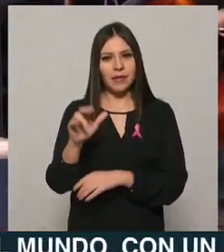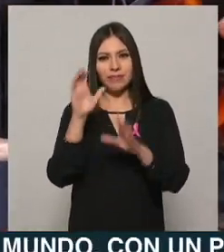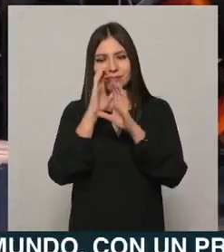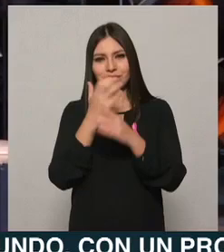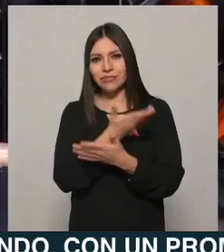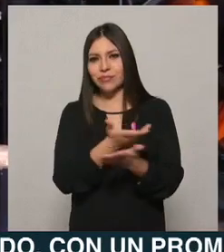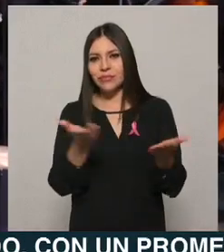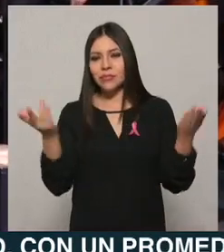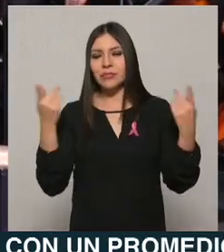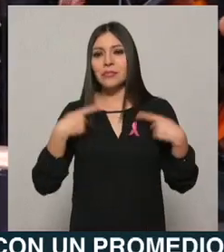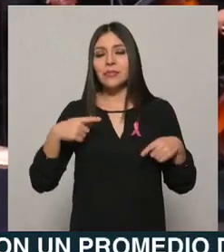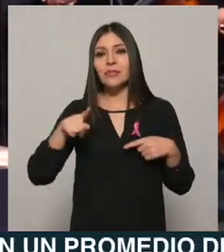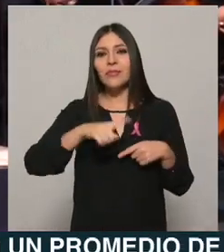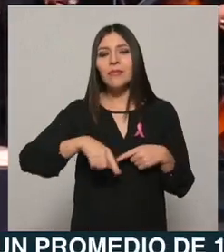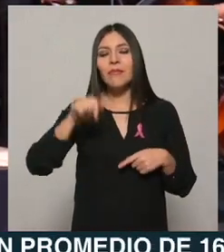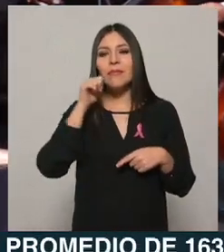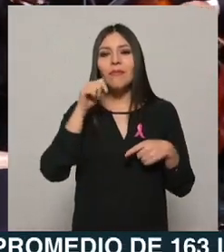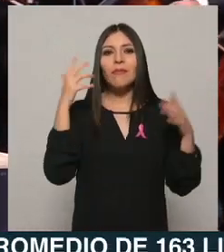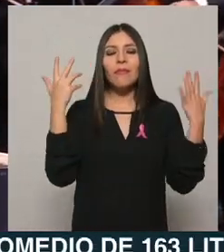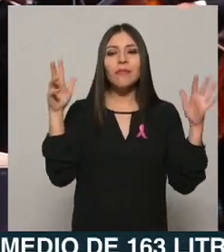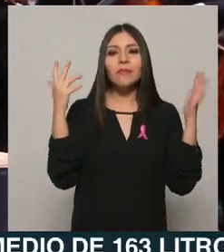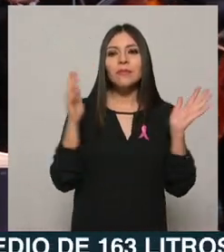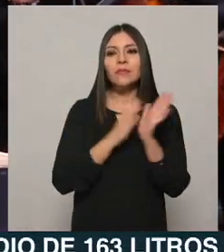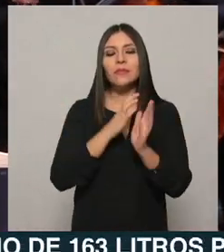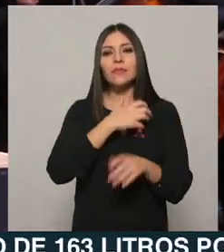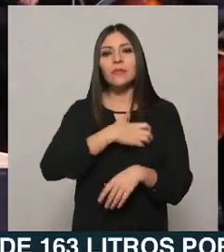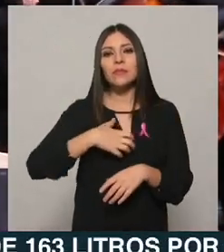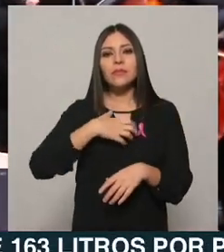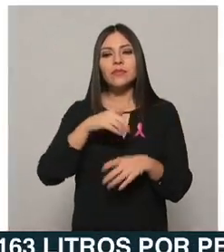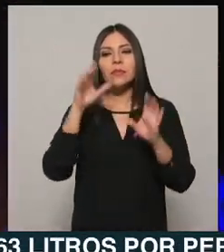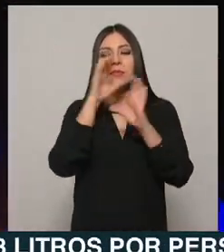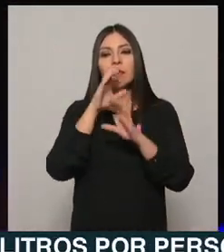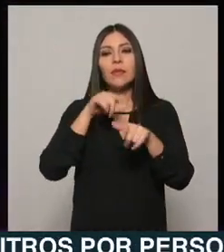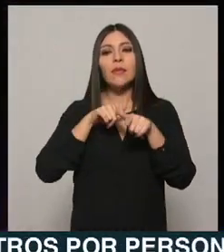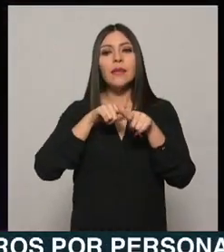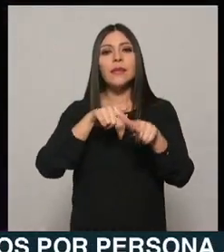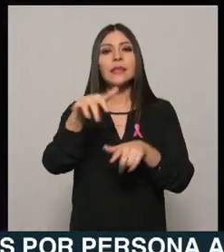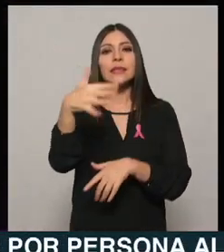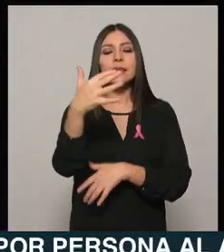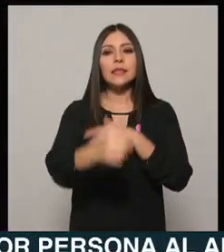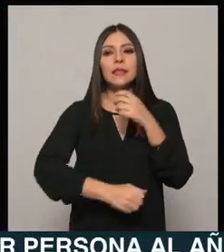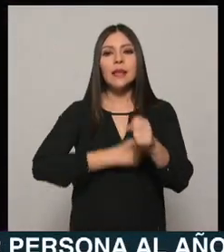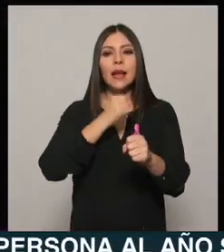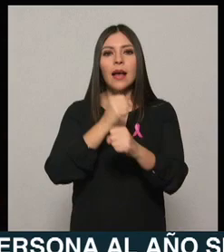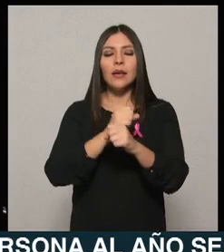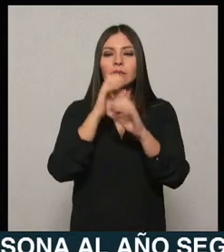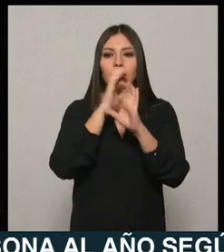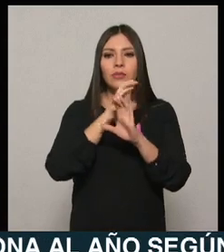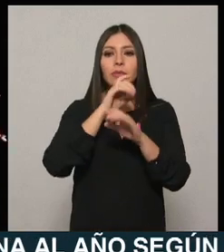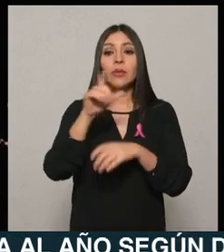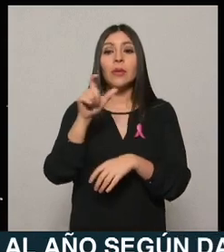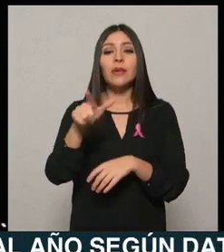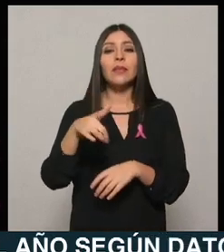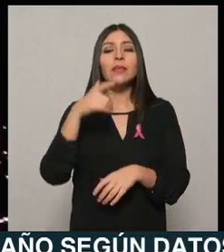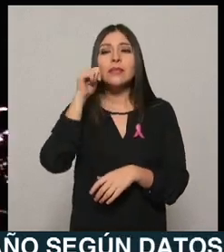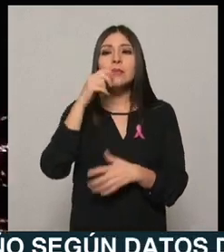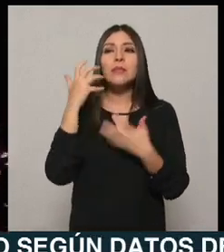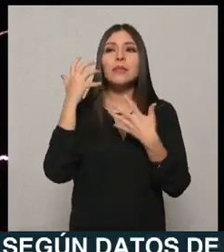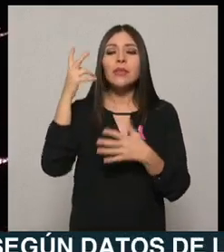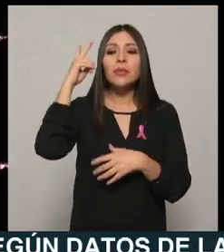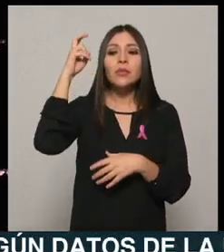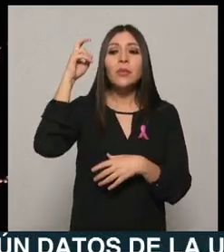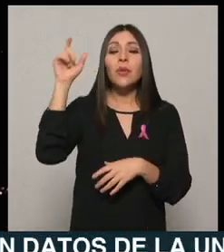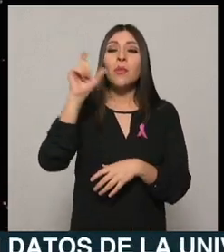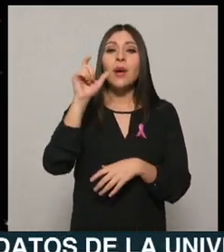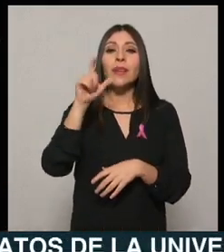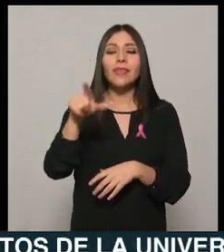regalo perfecto a sus 15 años de trayectoria, cumpliendo su sueño de concluir un festival internacional cervantino, en